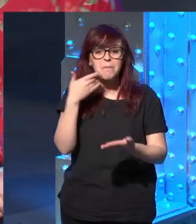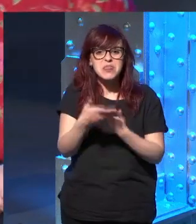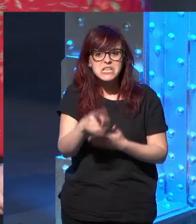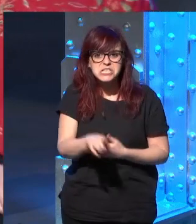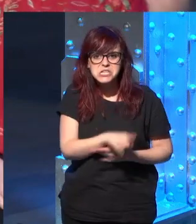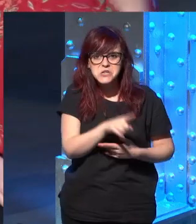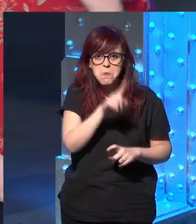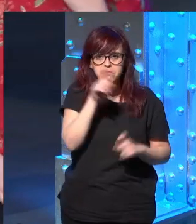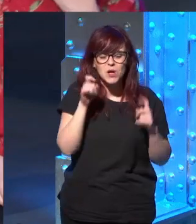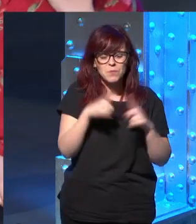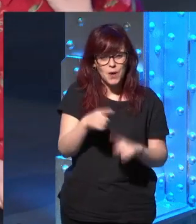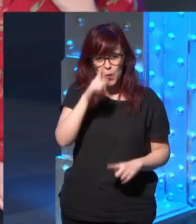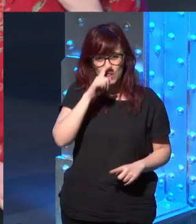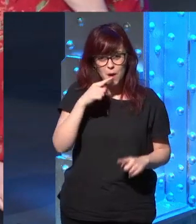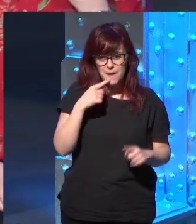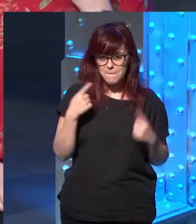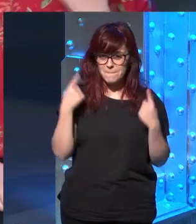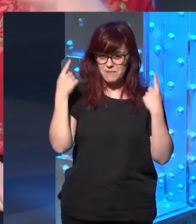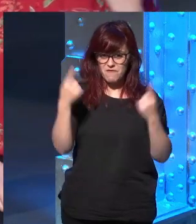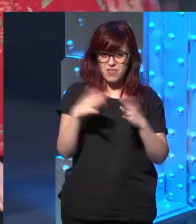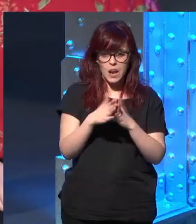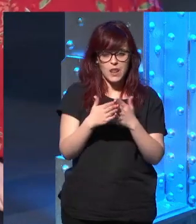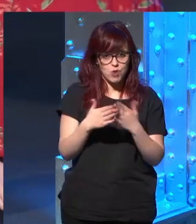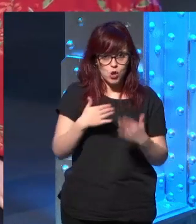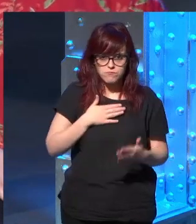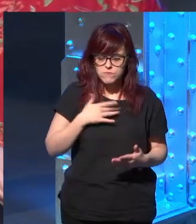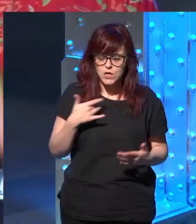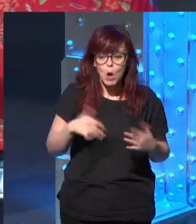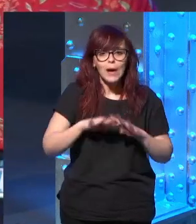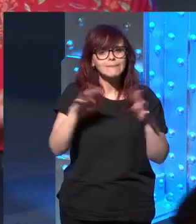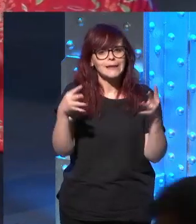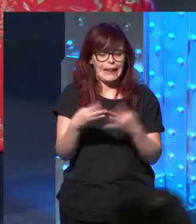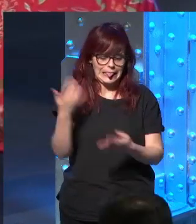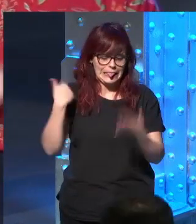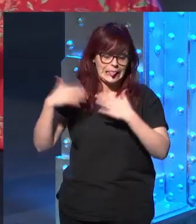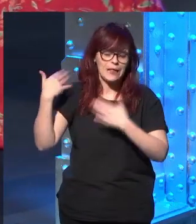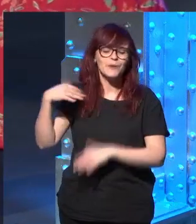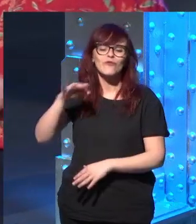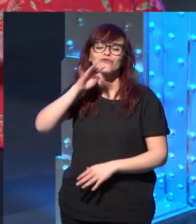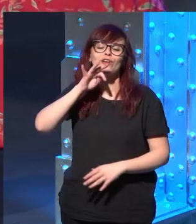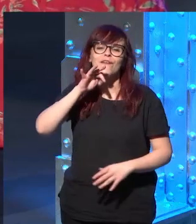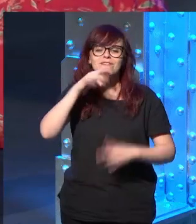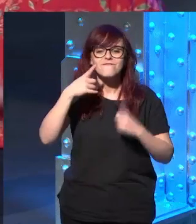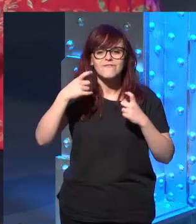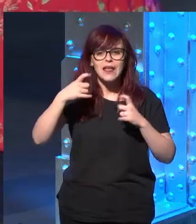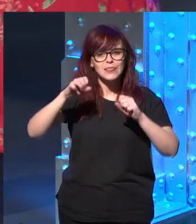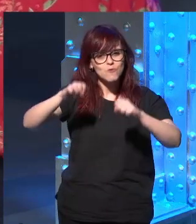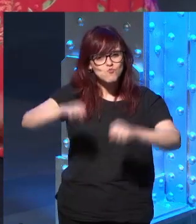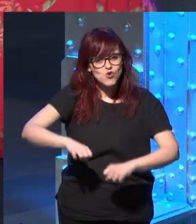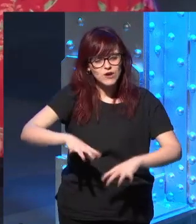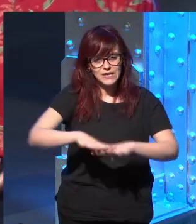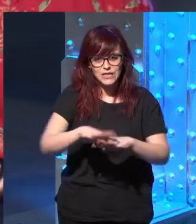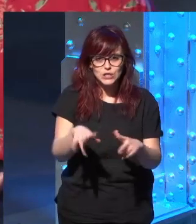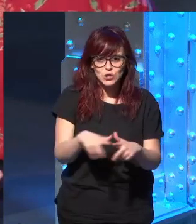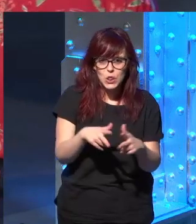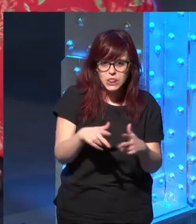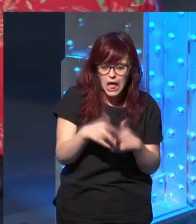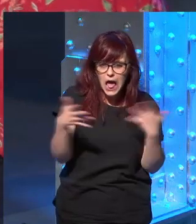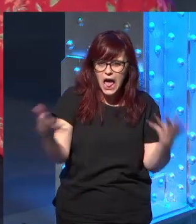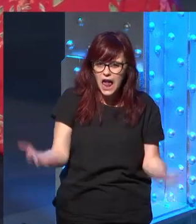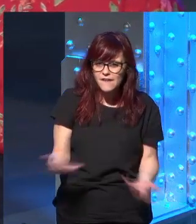mi se publicó mi primer libro, que por supuesto existía internet, pero todavía no había tanto auge de las redes sociales,